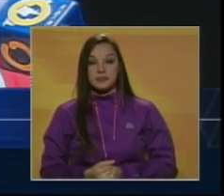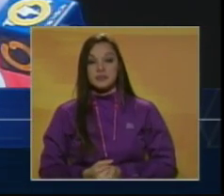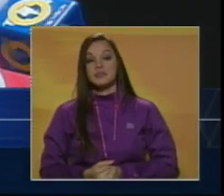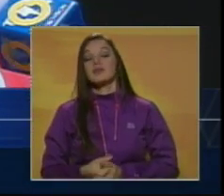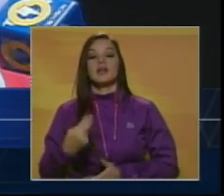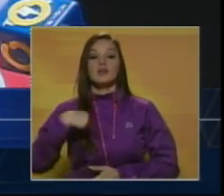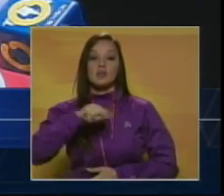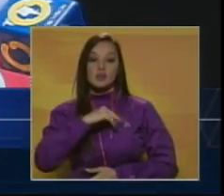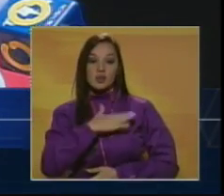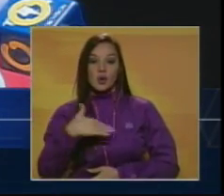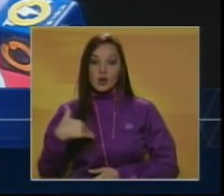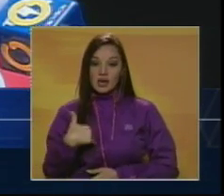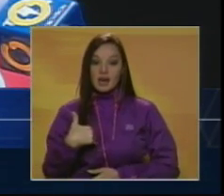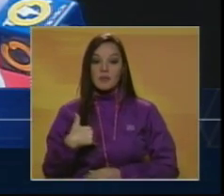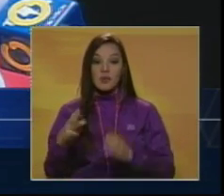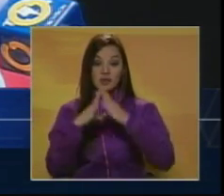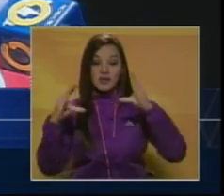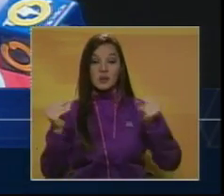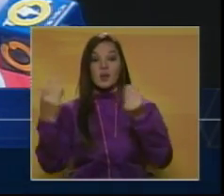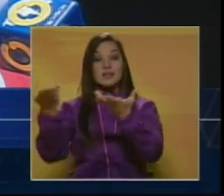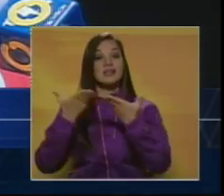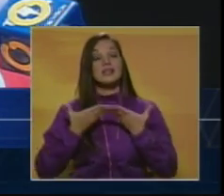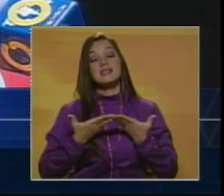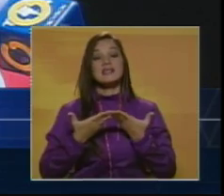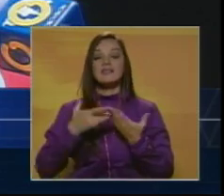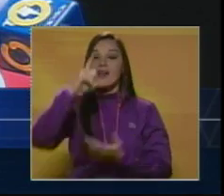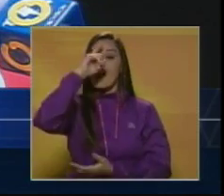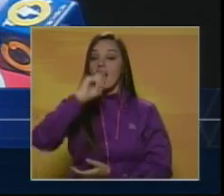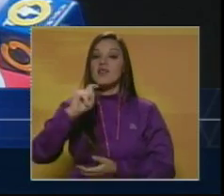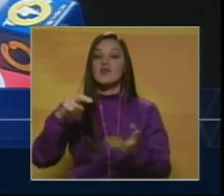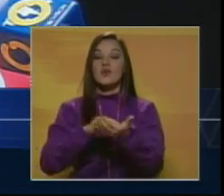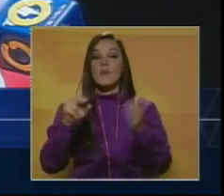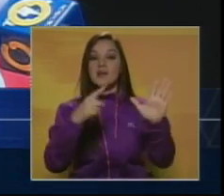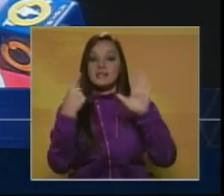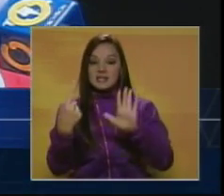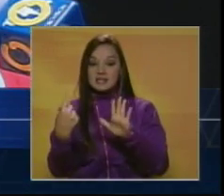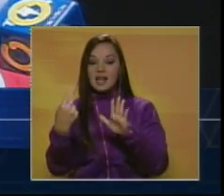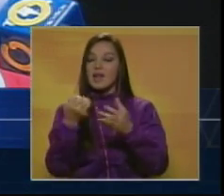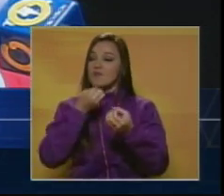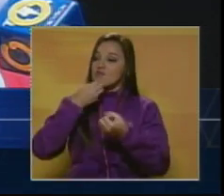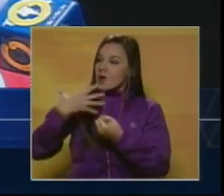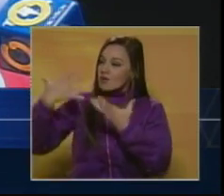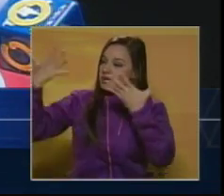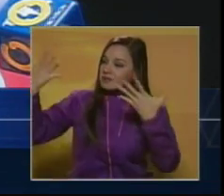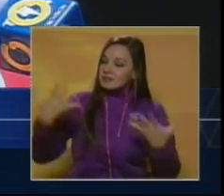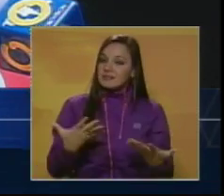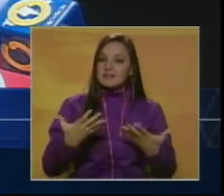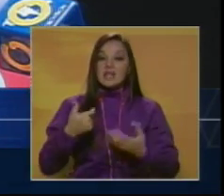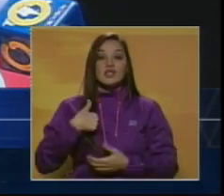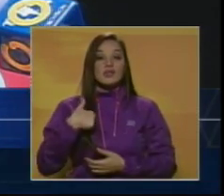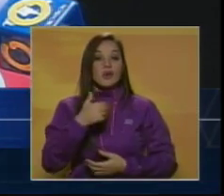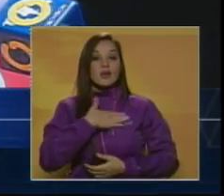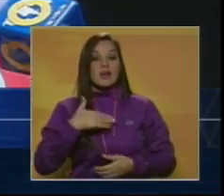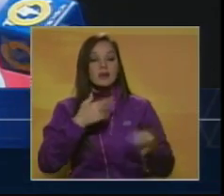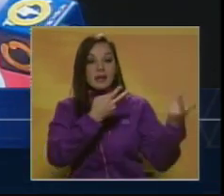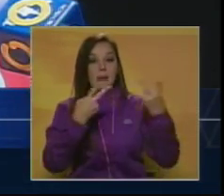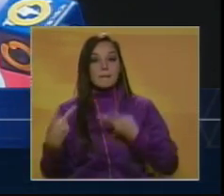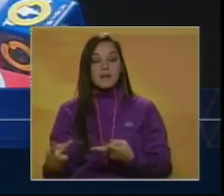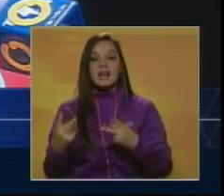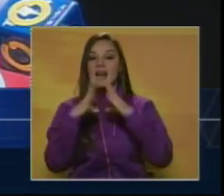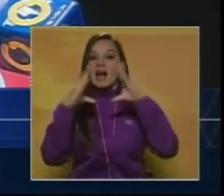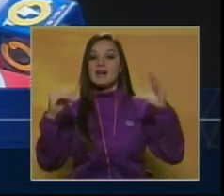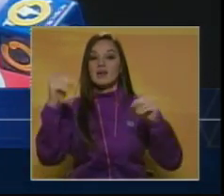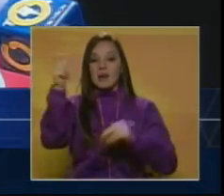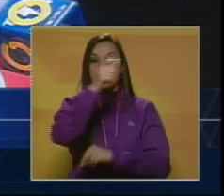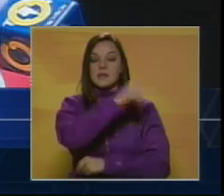eso tenemos esos maravillosos talentos para esta fecha tan especial y quiero invitar como alcalde de Chacao a todos los